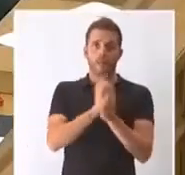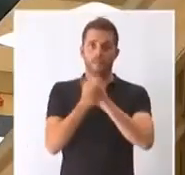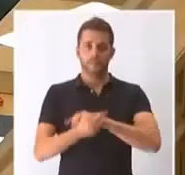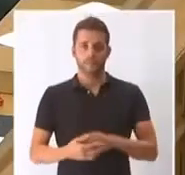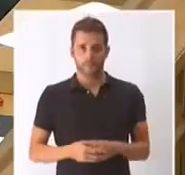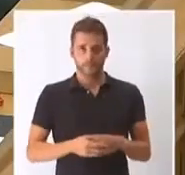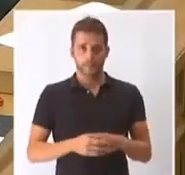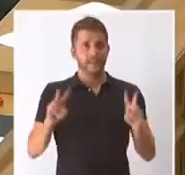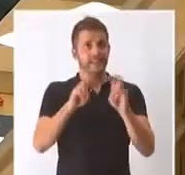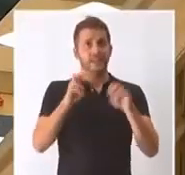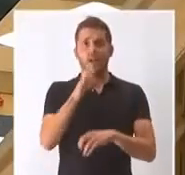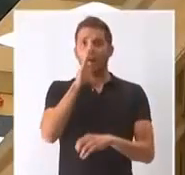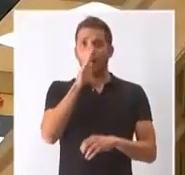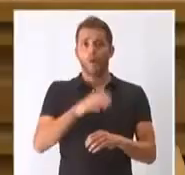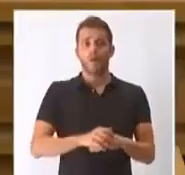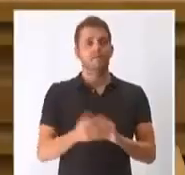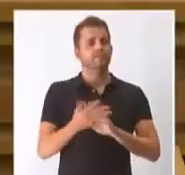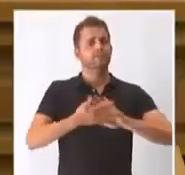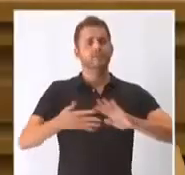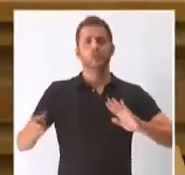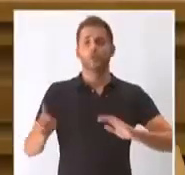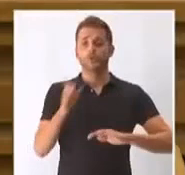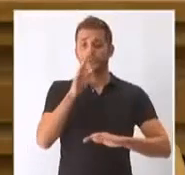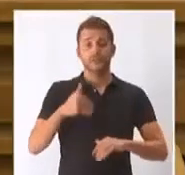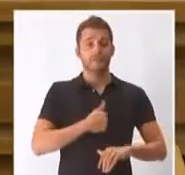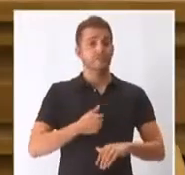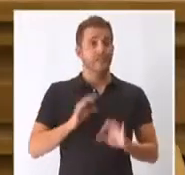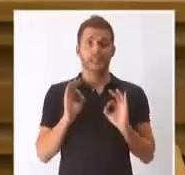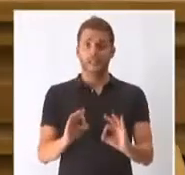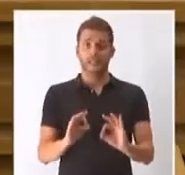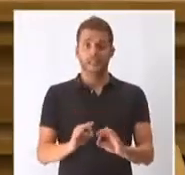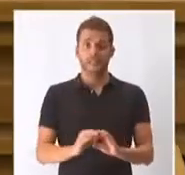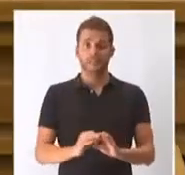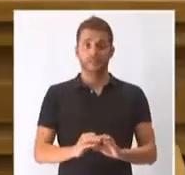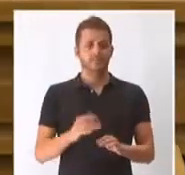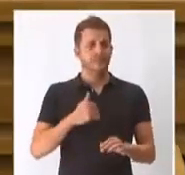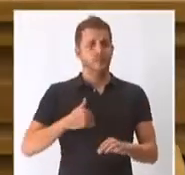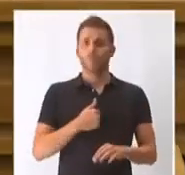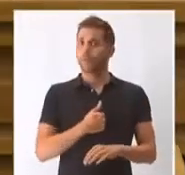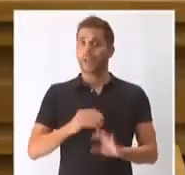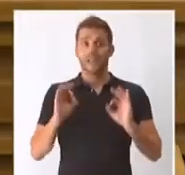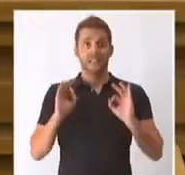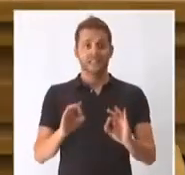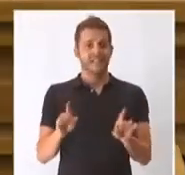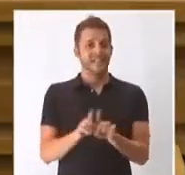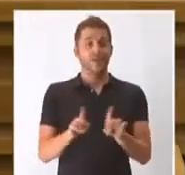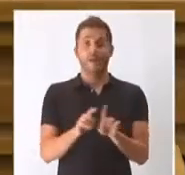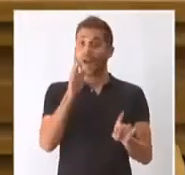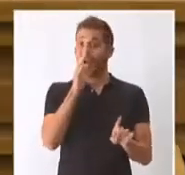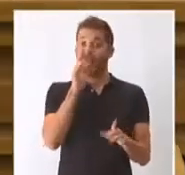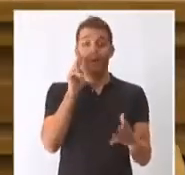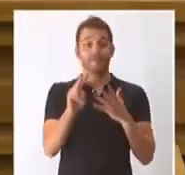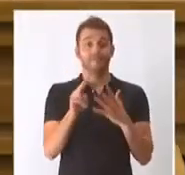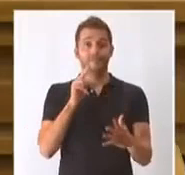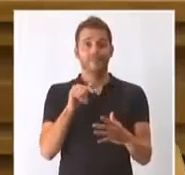y en agua pues no me voy a extender demasiado porque la posición es clara meridianamente clara como el agua como el agua ni